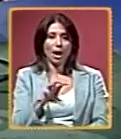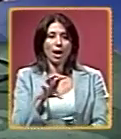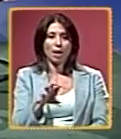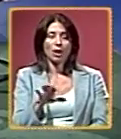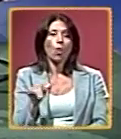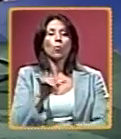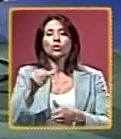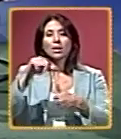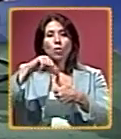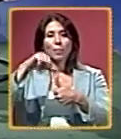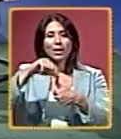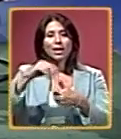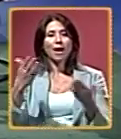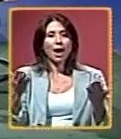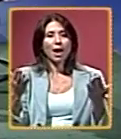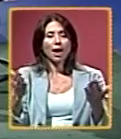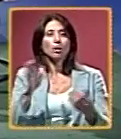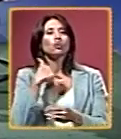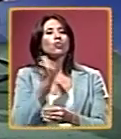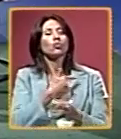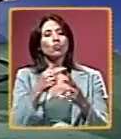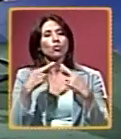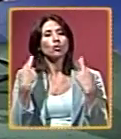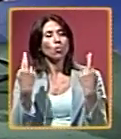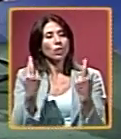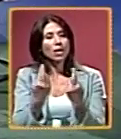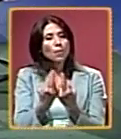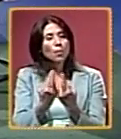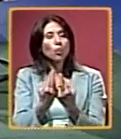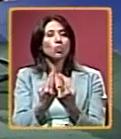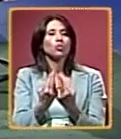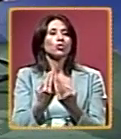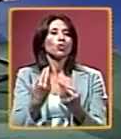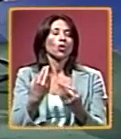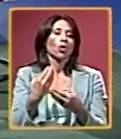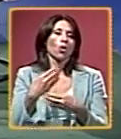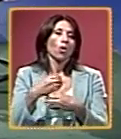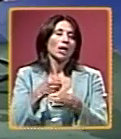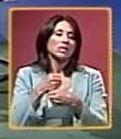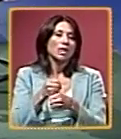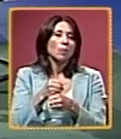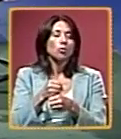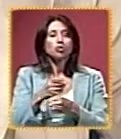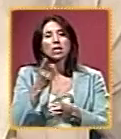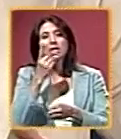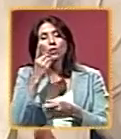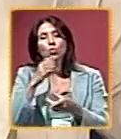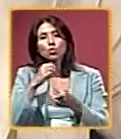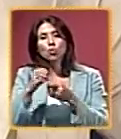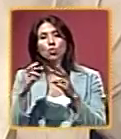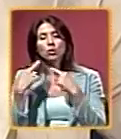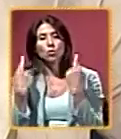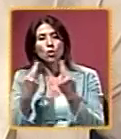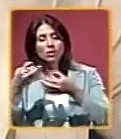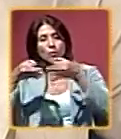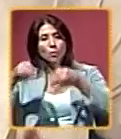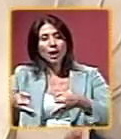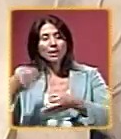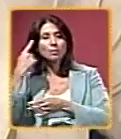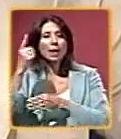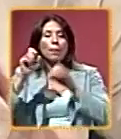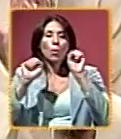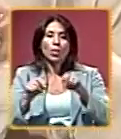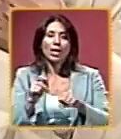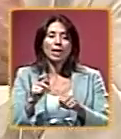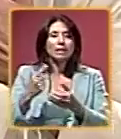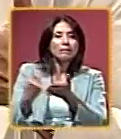como Centroamérica. De hecho, nos reunimos hacemos desayunos o reuniones formales para poder ver estos